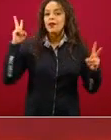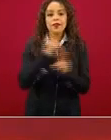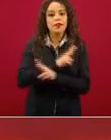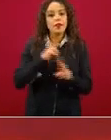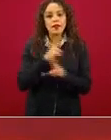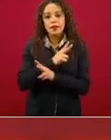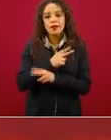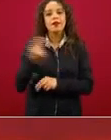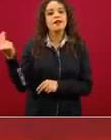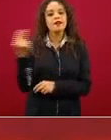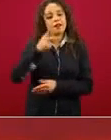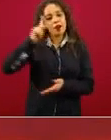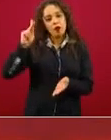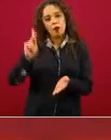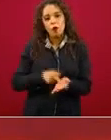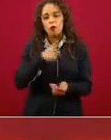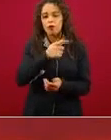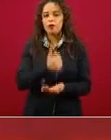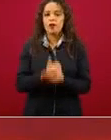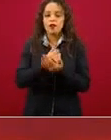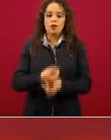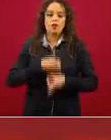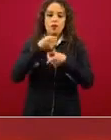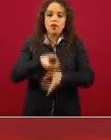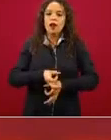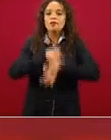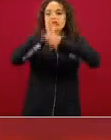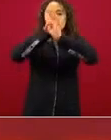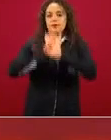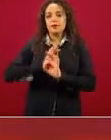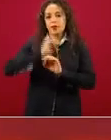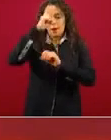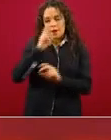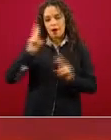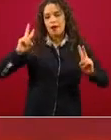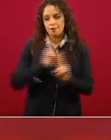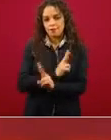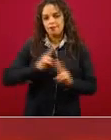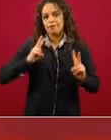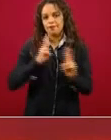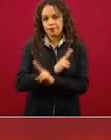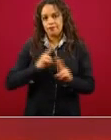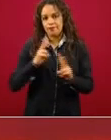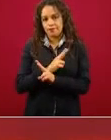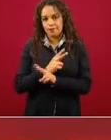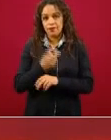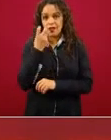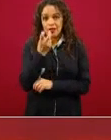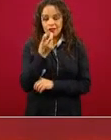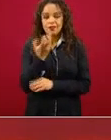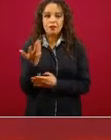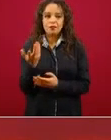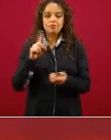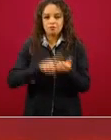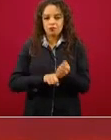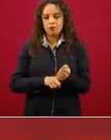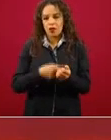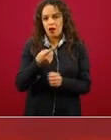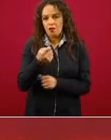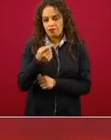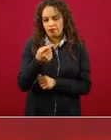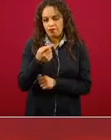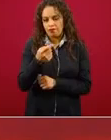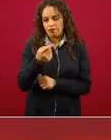que requiera nuevamente ser intubado. Entonces, realmente es una proporción muy pequeña los pacientes que han